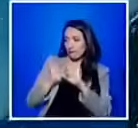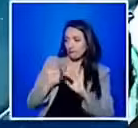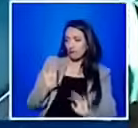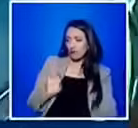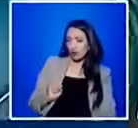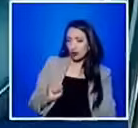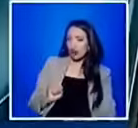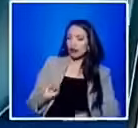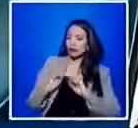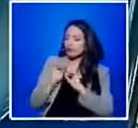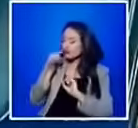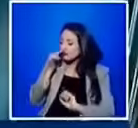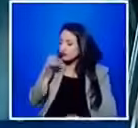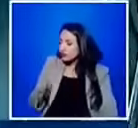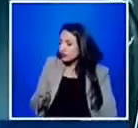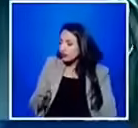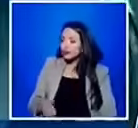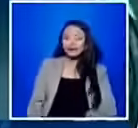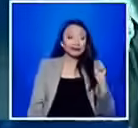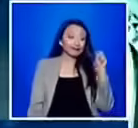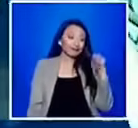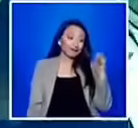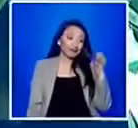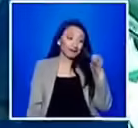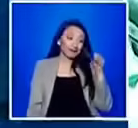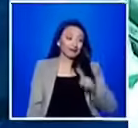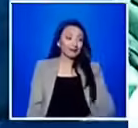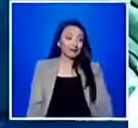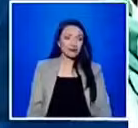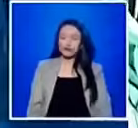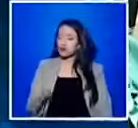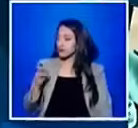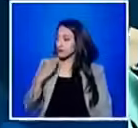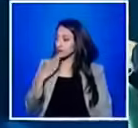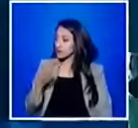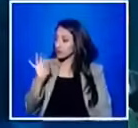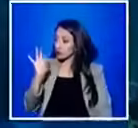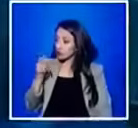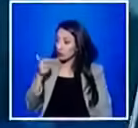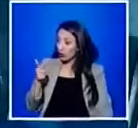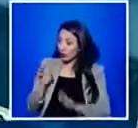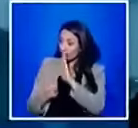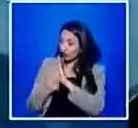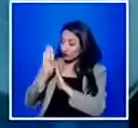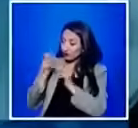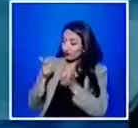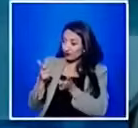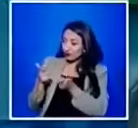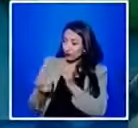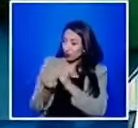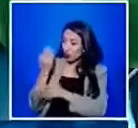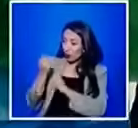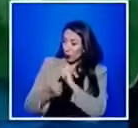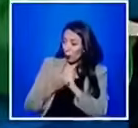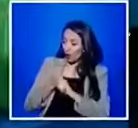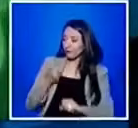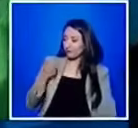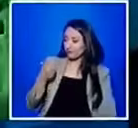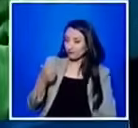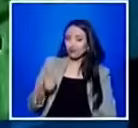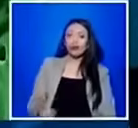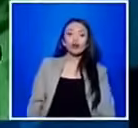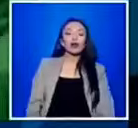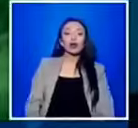Más aún empezando desde chiquitos. Sí. Muchas gracias, Zuley, y éxitos para este nuevo año. Ahí están